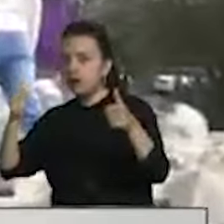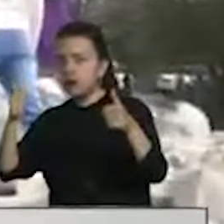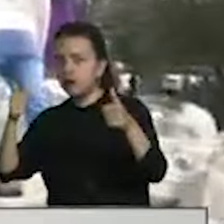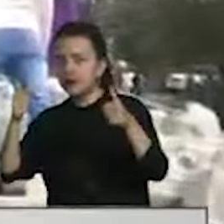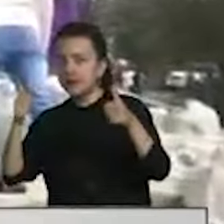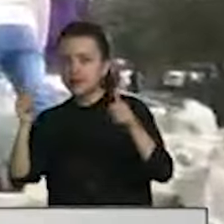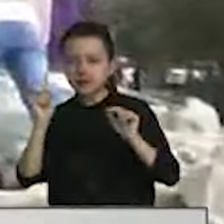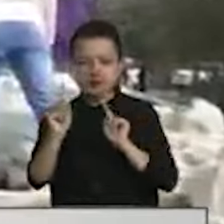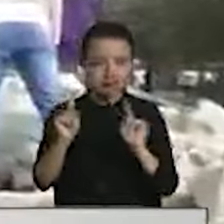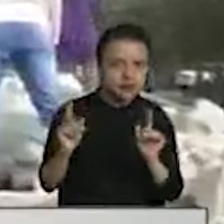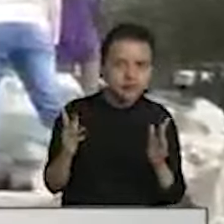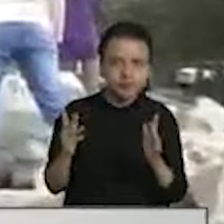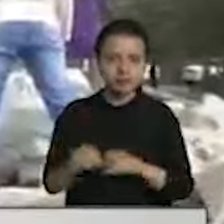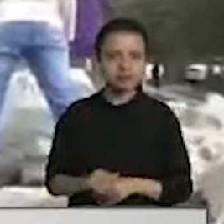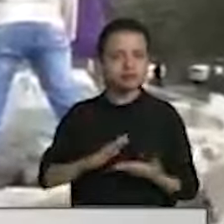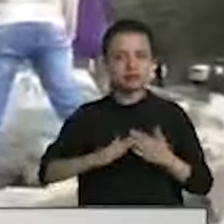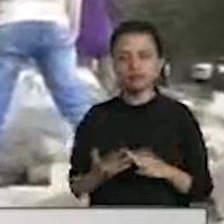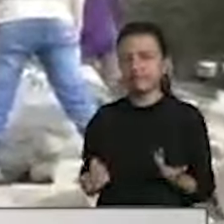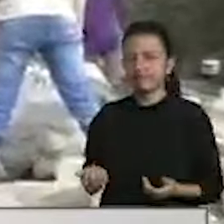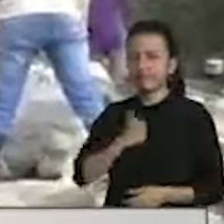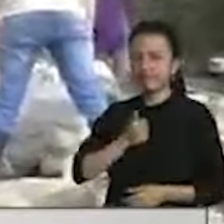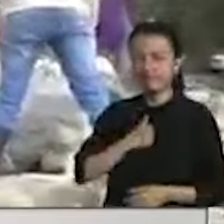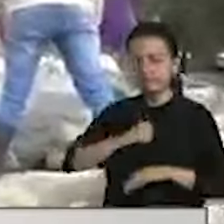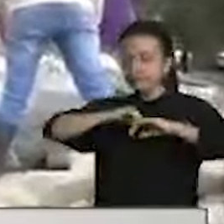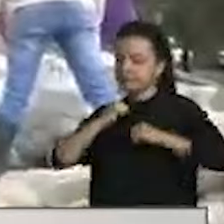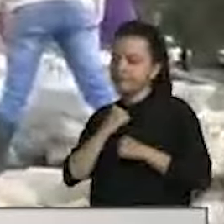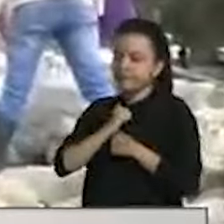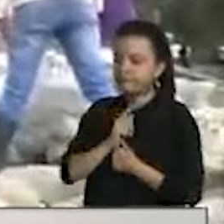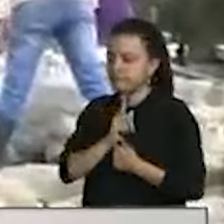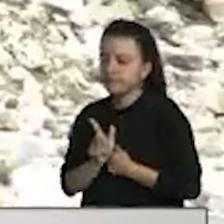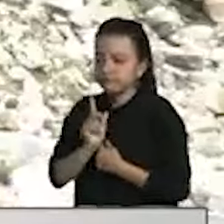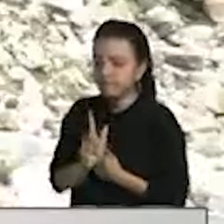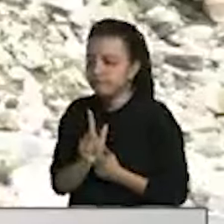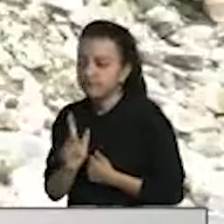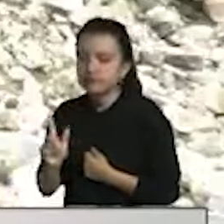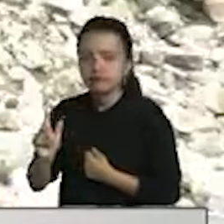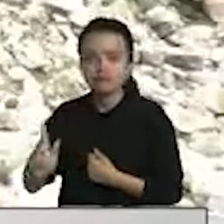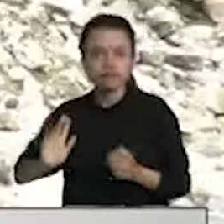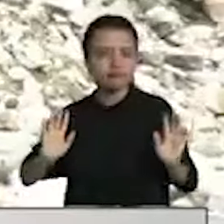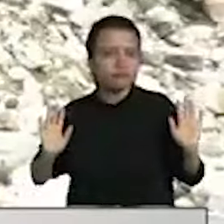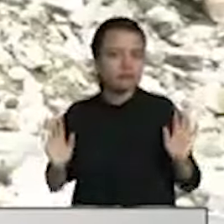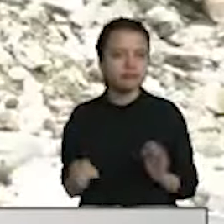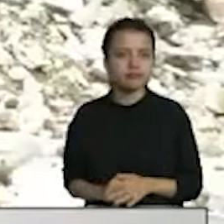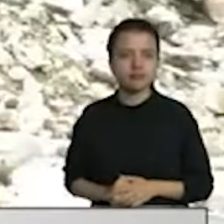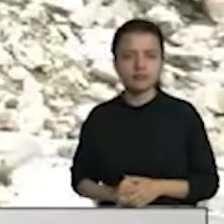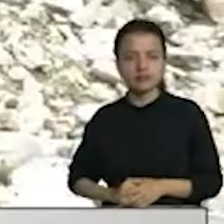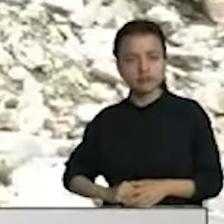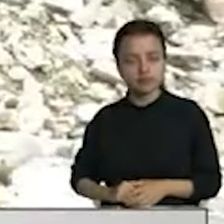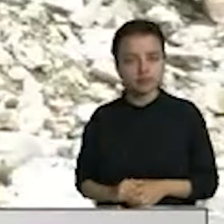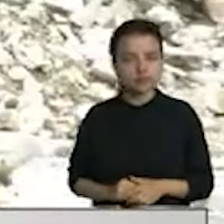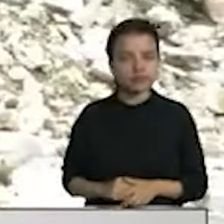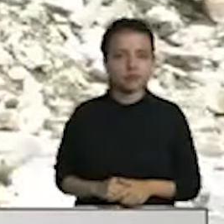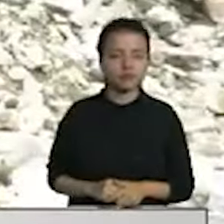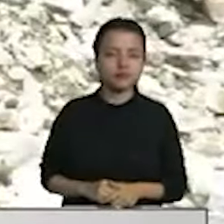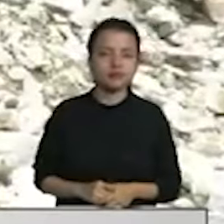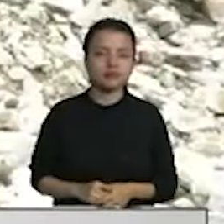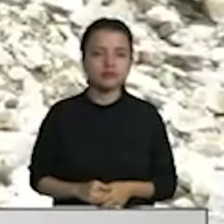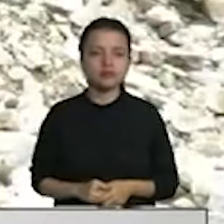del sector se han visto obligados a tomar medidas independientes. Eso se alquila a las